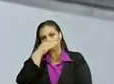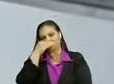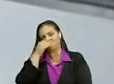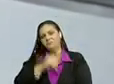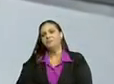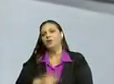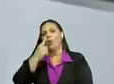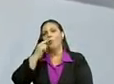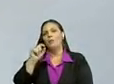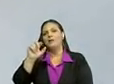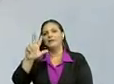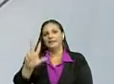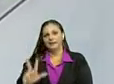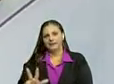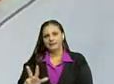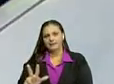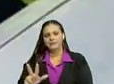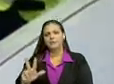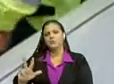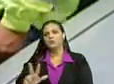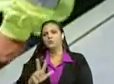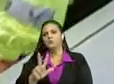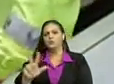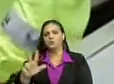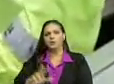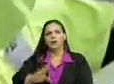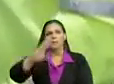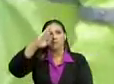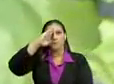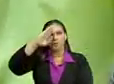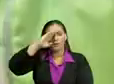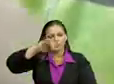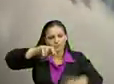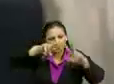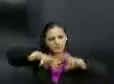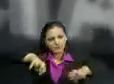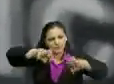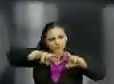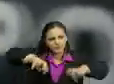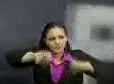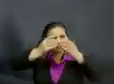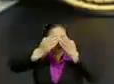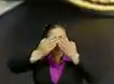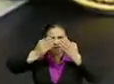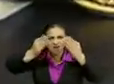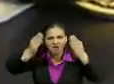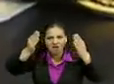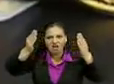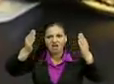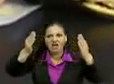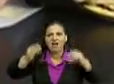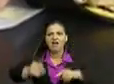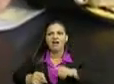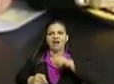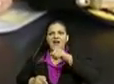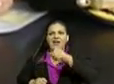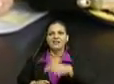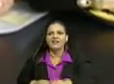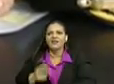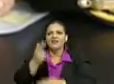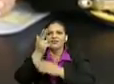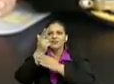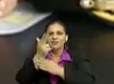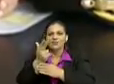se logró determinar quiénes y los domicilios donde estaban realizando una tarea ilegal. Por ese motivo, los